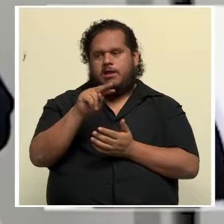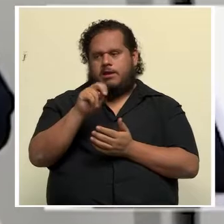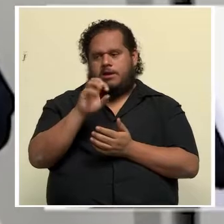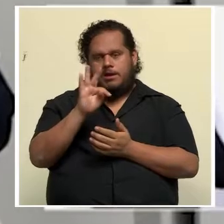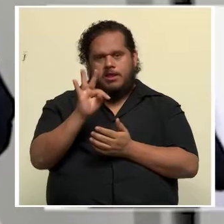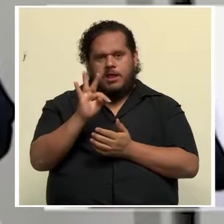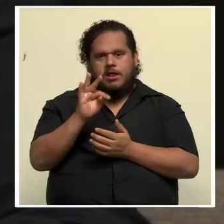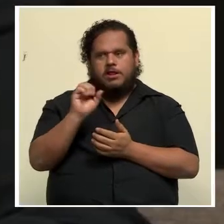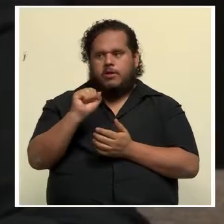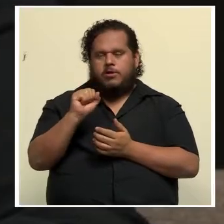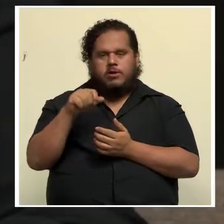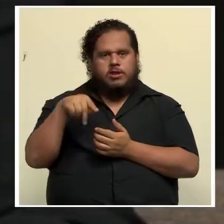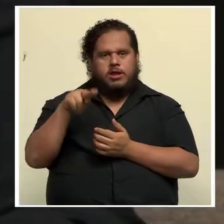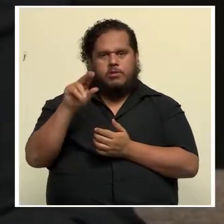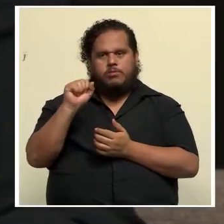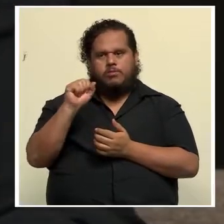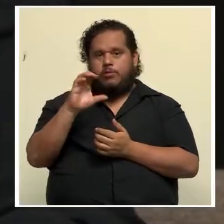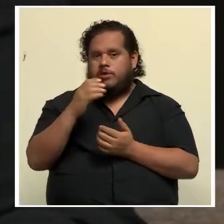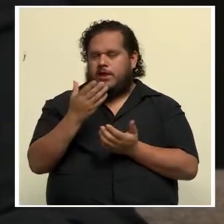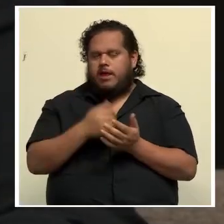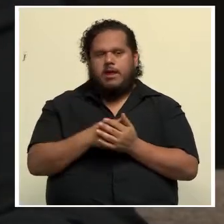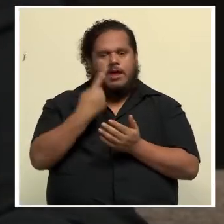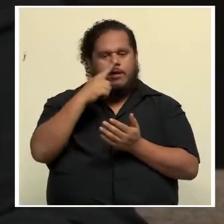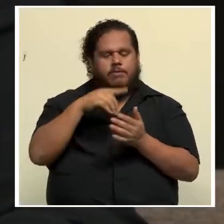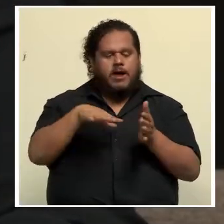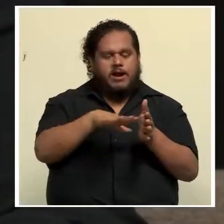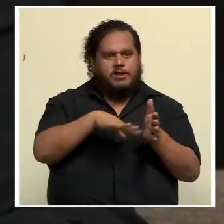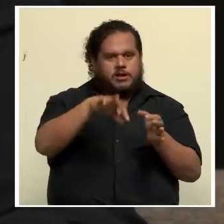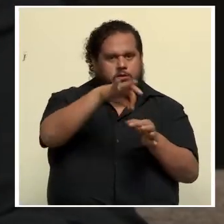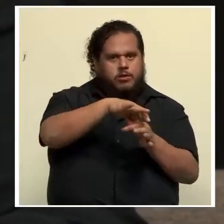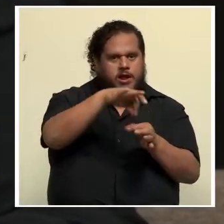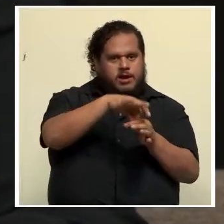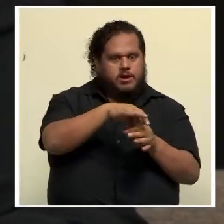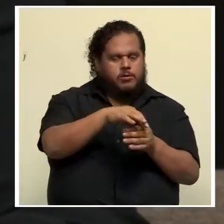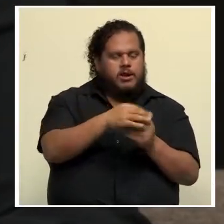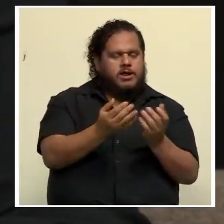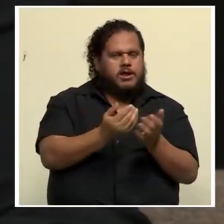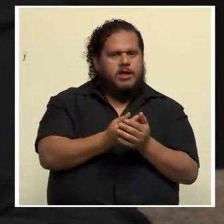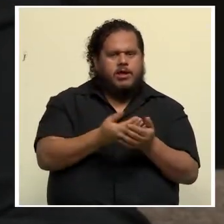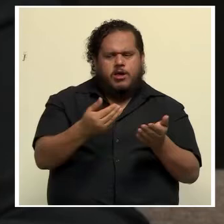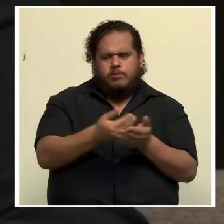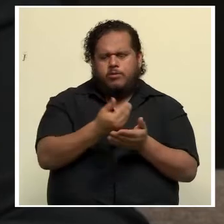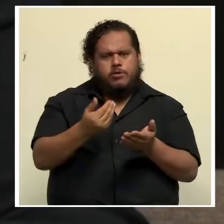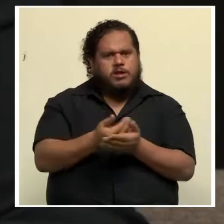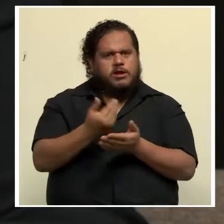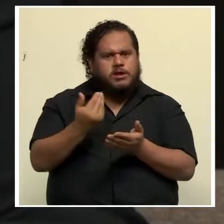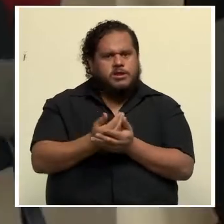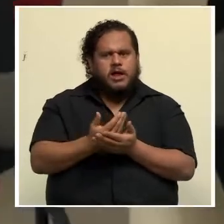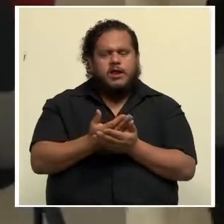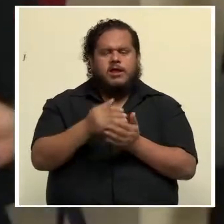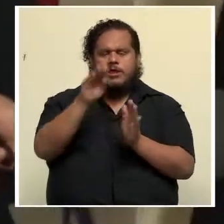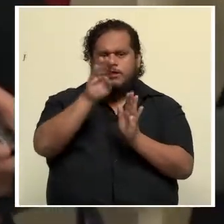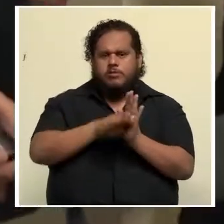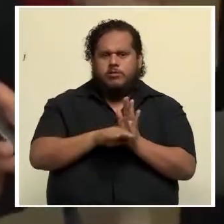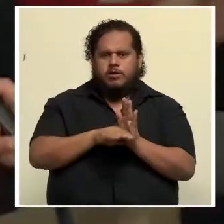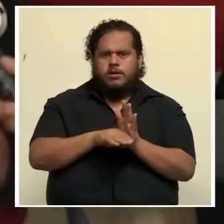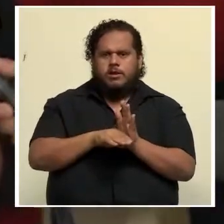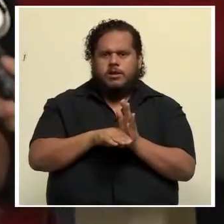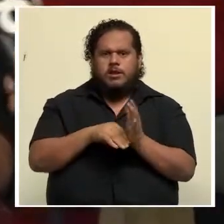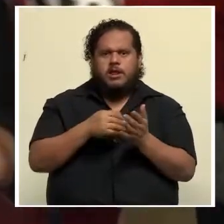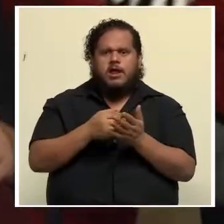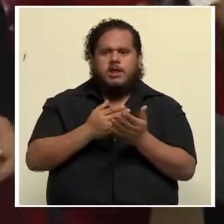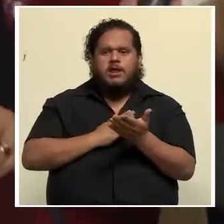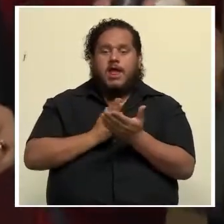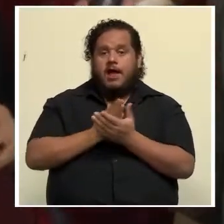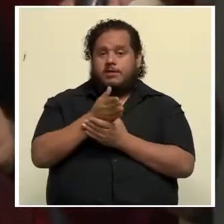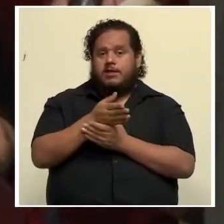del PUSC son, para el sector agrícola, modernizar y disminuir la informalidad y acceder al